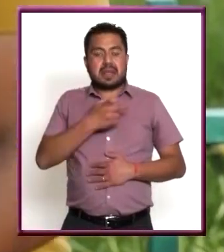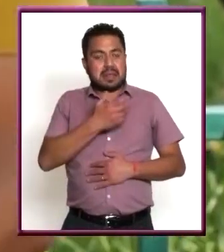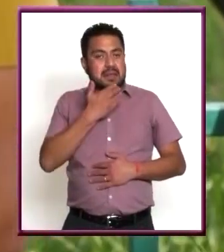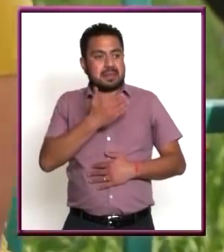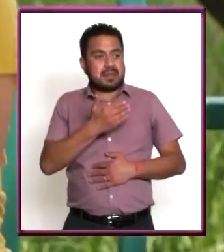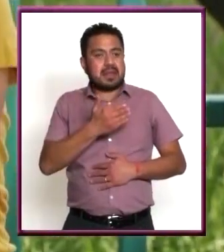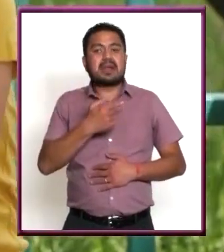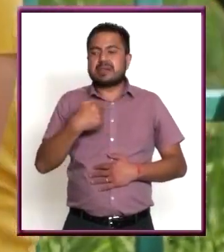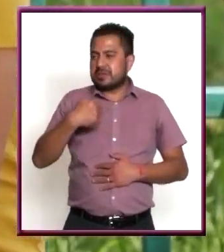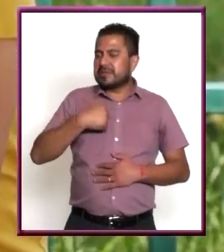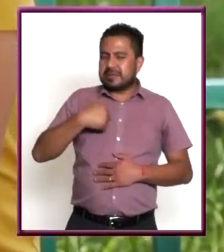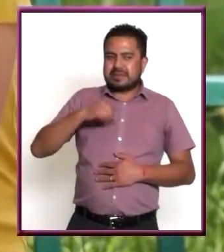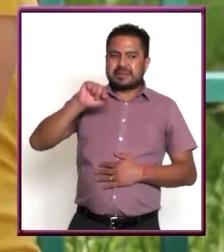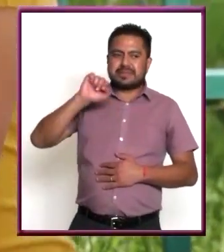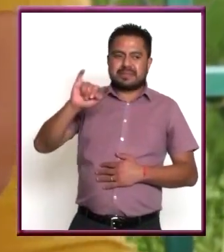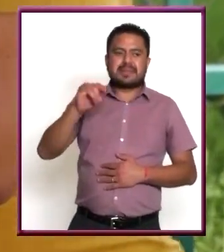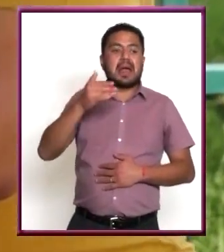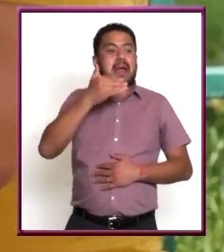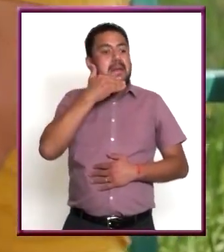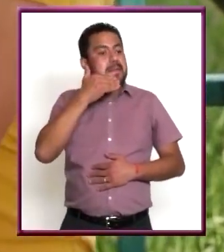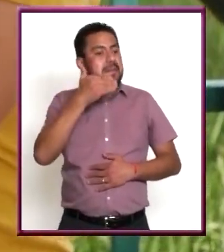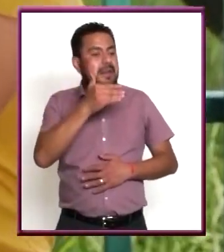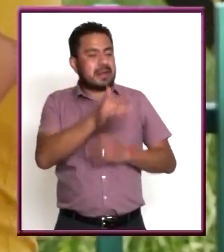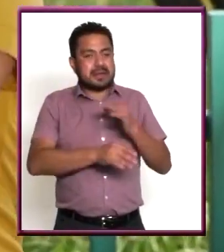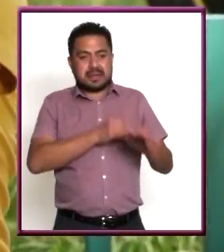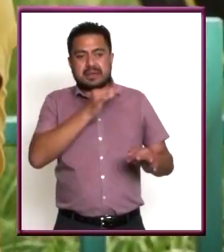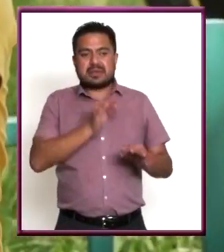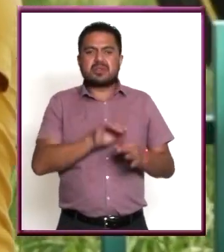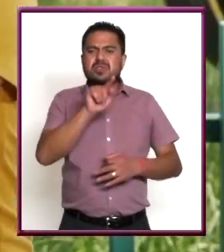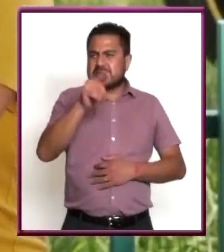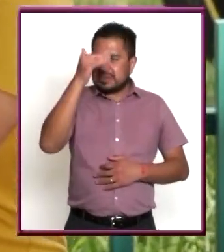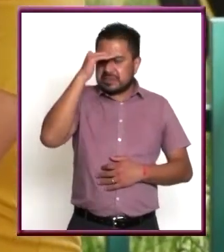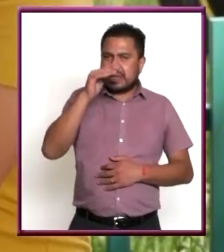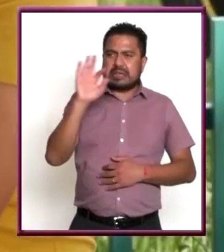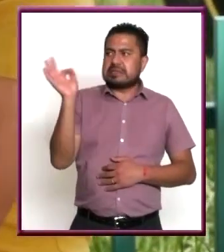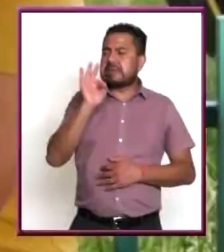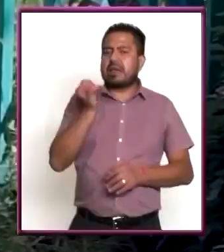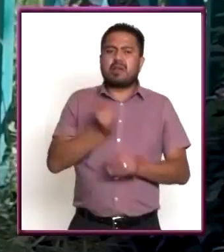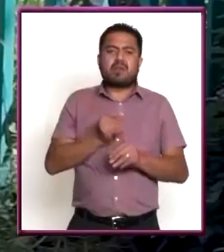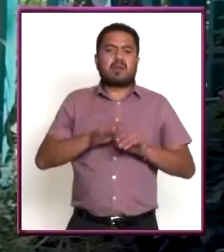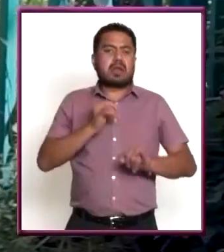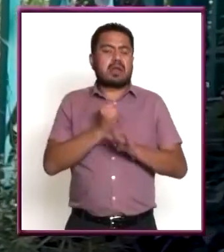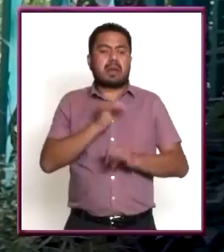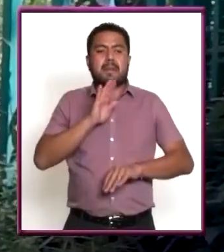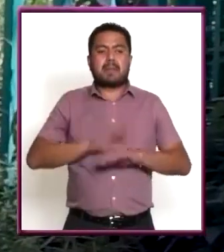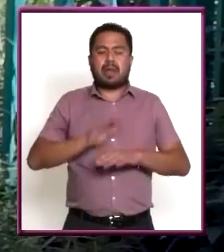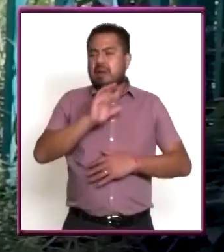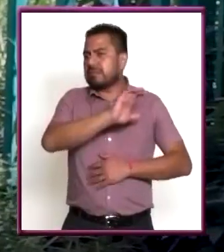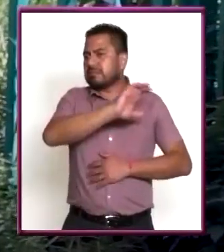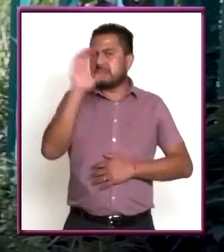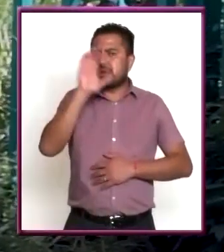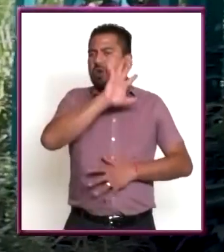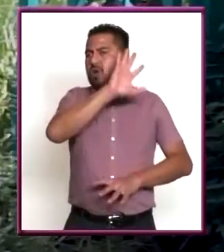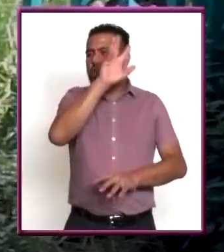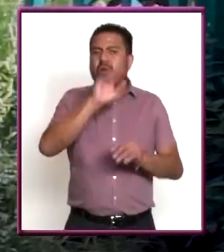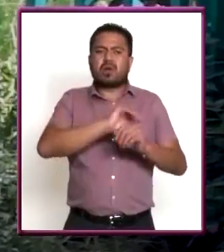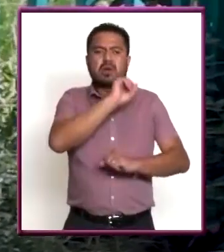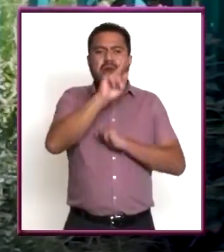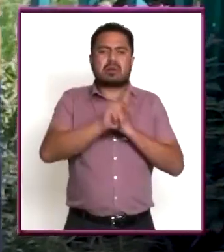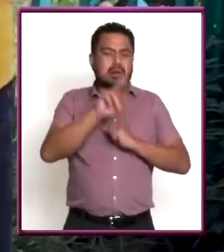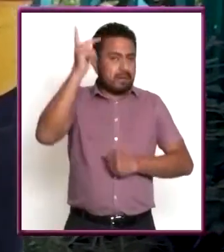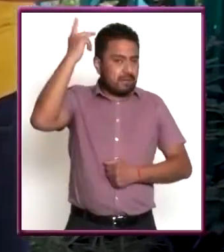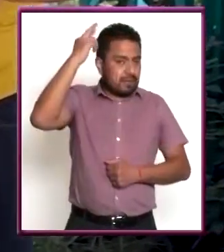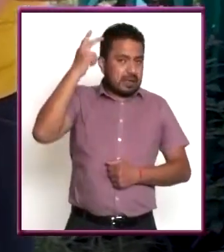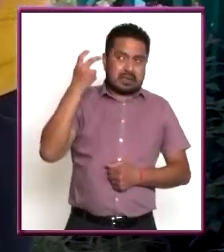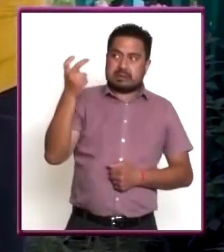¿Tienes red social? Sí, esa soy yo. Ahí, Muy etiquetada. bien, listo. ¿Tú sabías que según datos de internet el lugar más fotografiado de todo el país